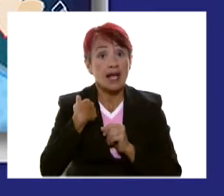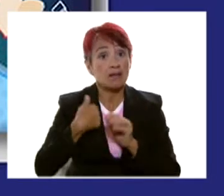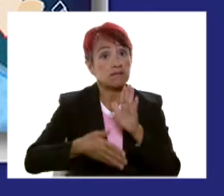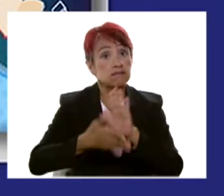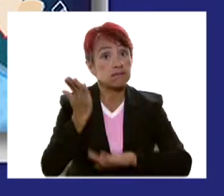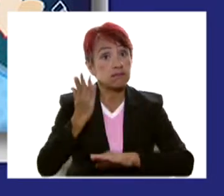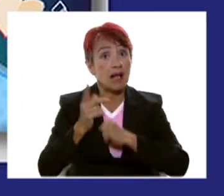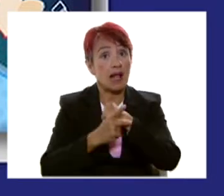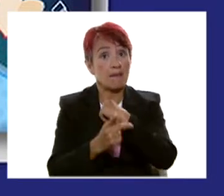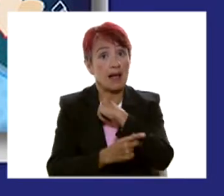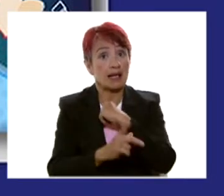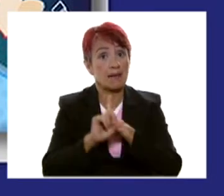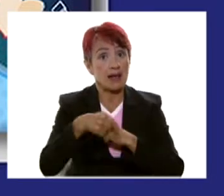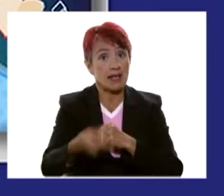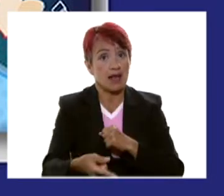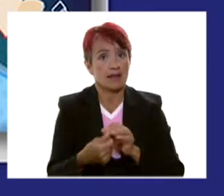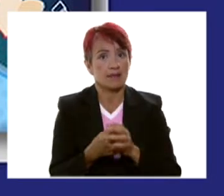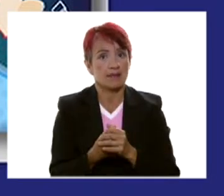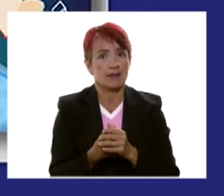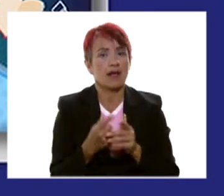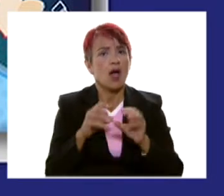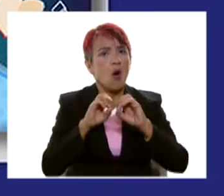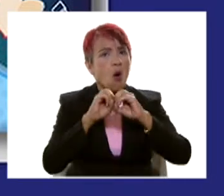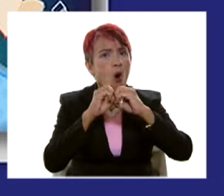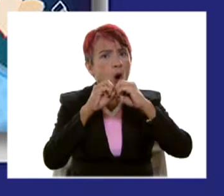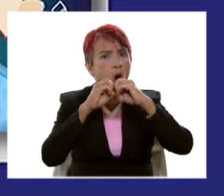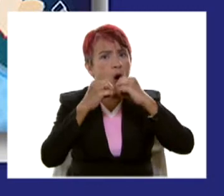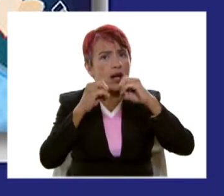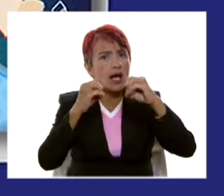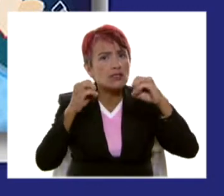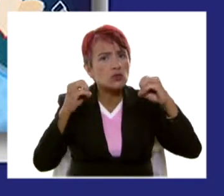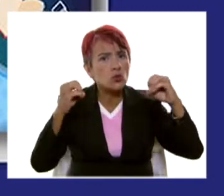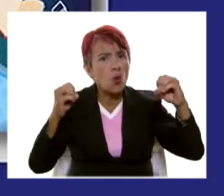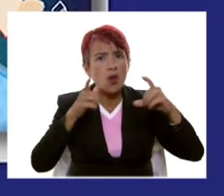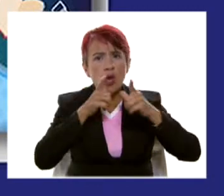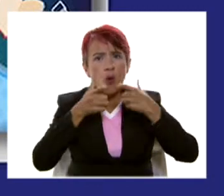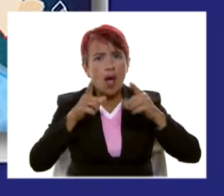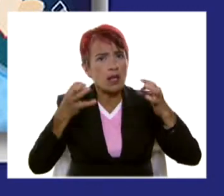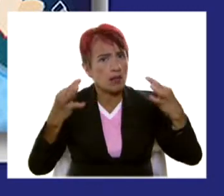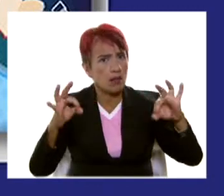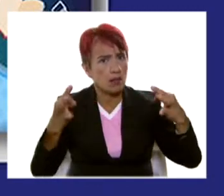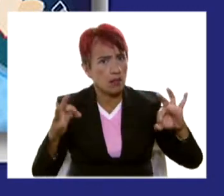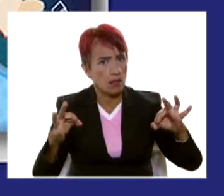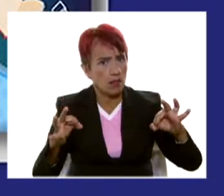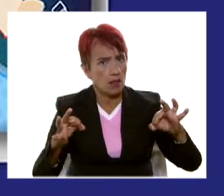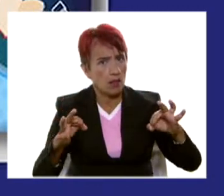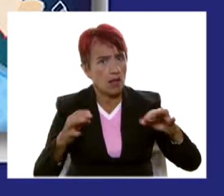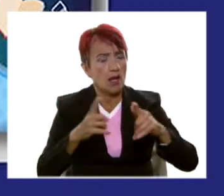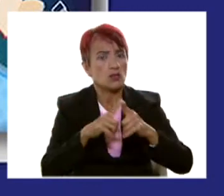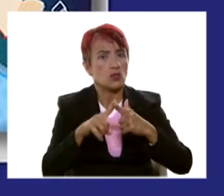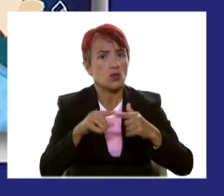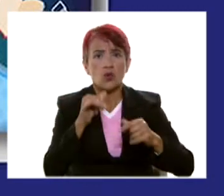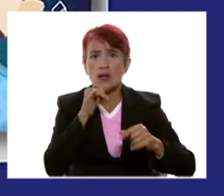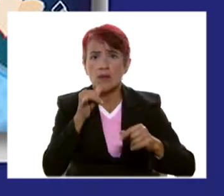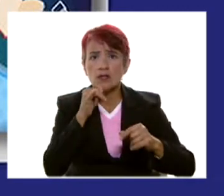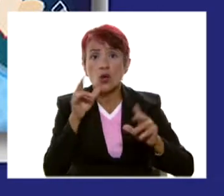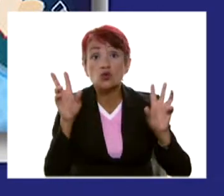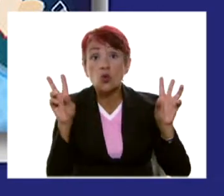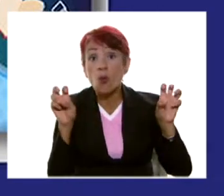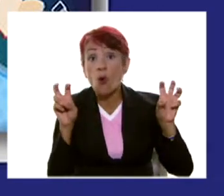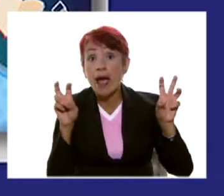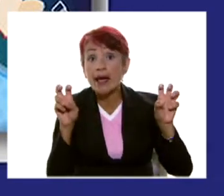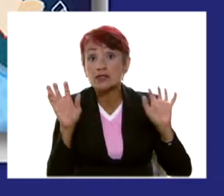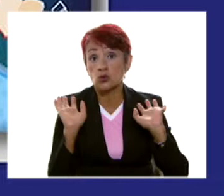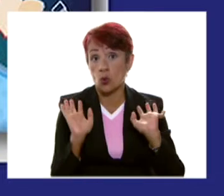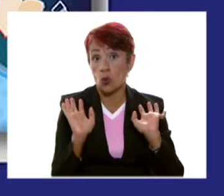al parque. Esta es una oración bastante común en el lenguaje coloquial. Sin embargo, posee unos datos supuestos, ya que